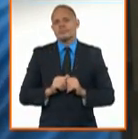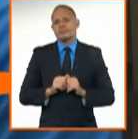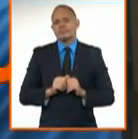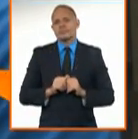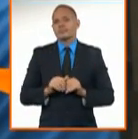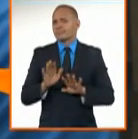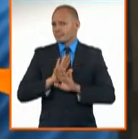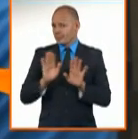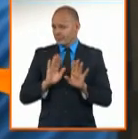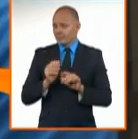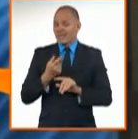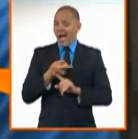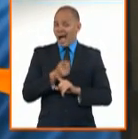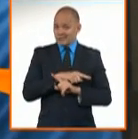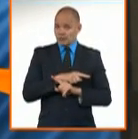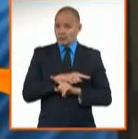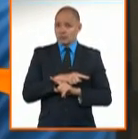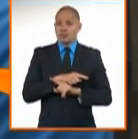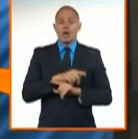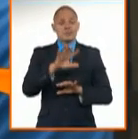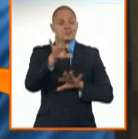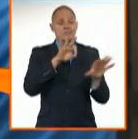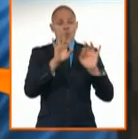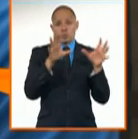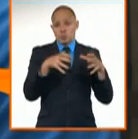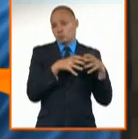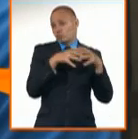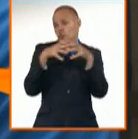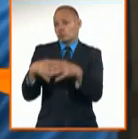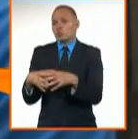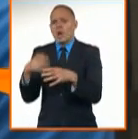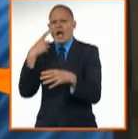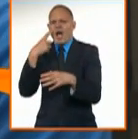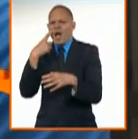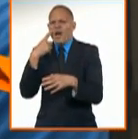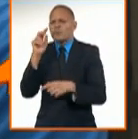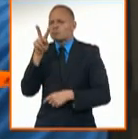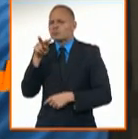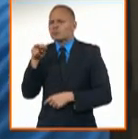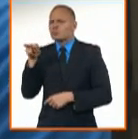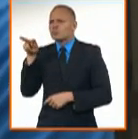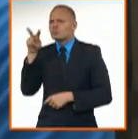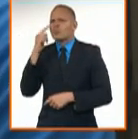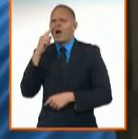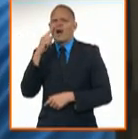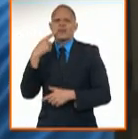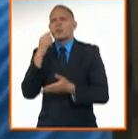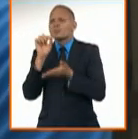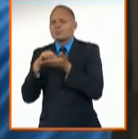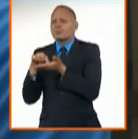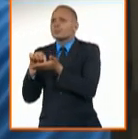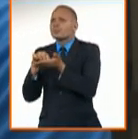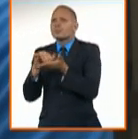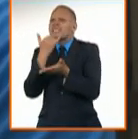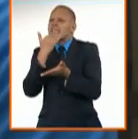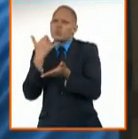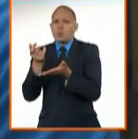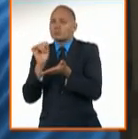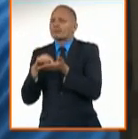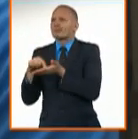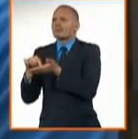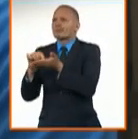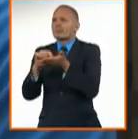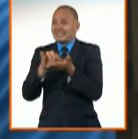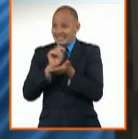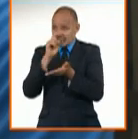por parte de una comisión encargada de hacer la inspección de los daños ocurridos la afectación ocurrida la entidad